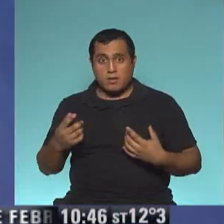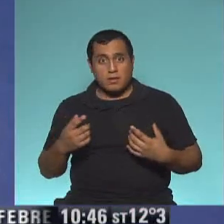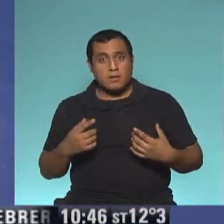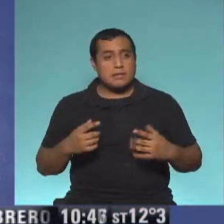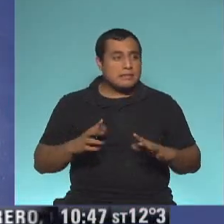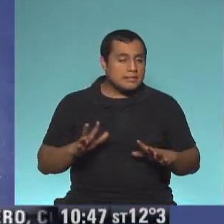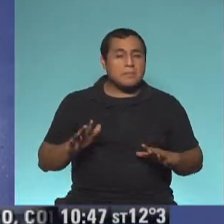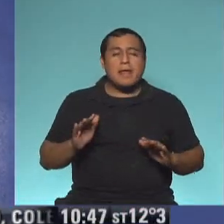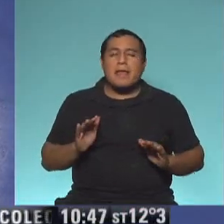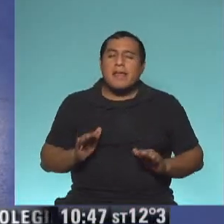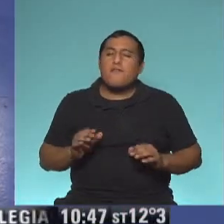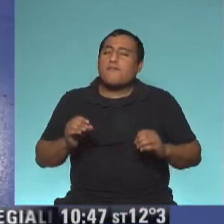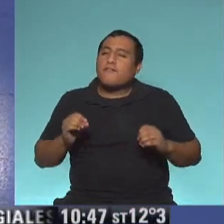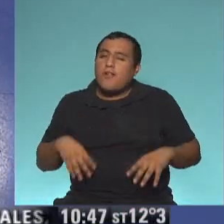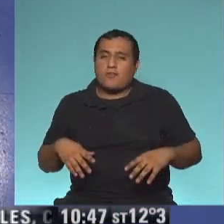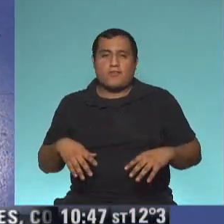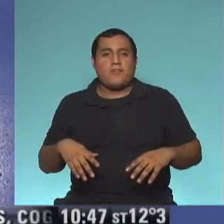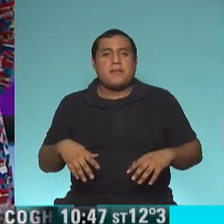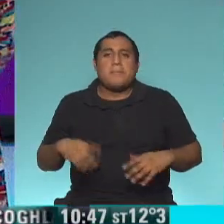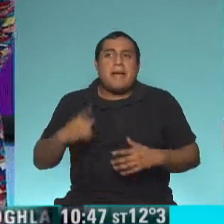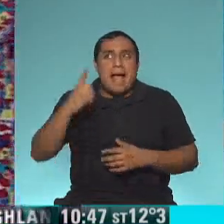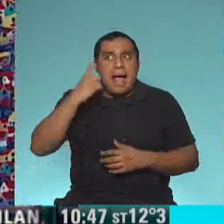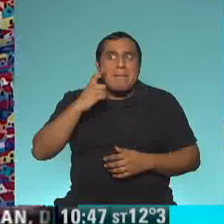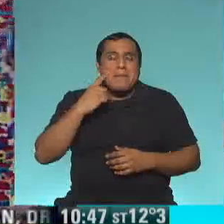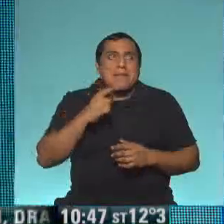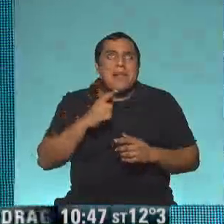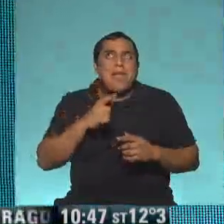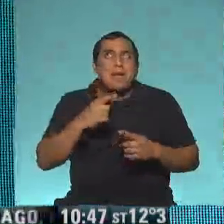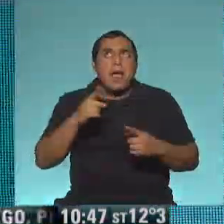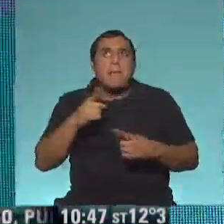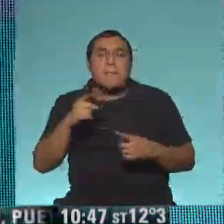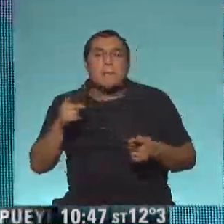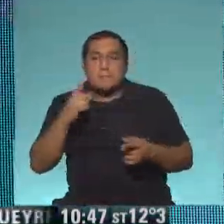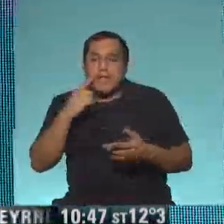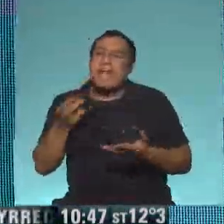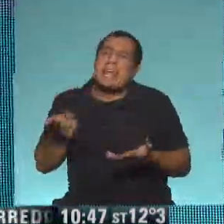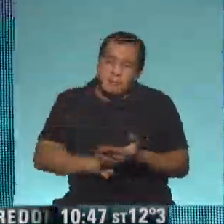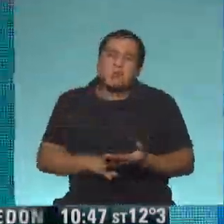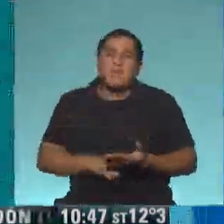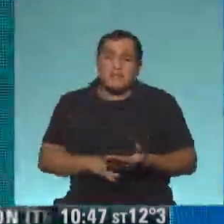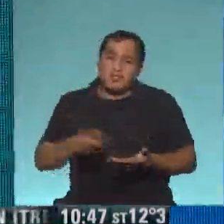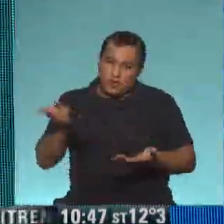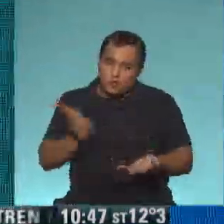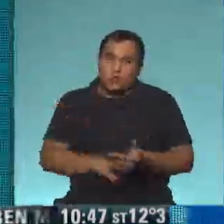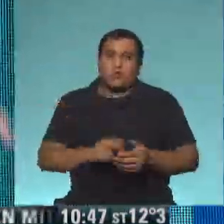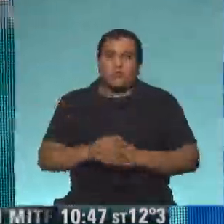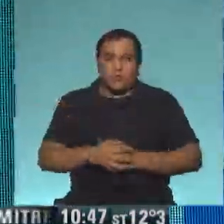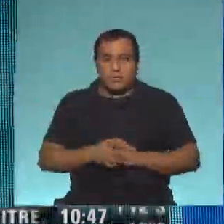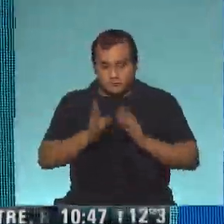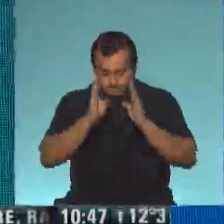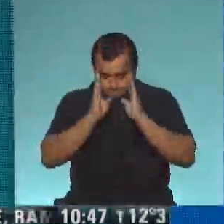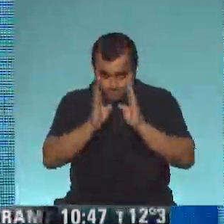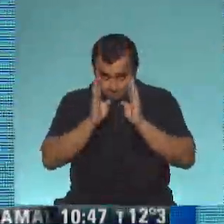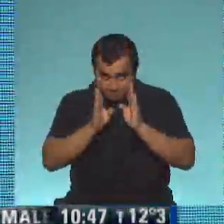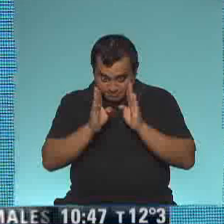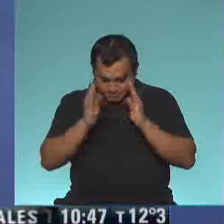poquito tímidos y flojos. Porque ¿cómo? Estamos aprendiendo la letra. Están aprendiendo la letra, entonces la vamos a repetir. A ver, ¿sí? A ver, a ver. Nos concentramos.